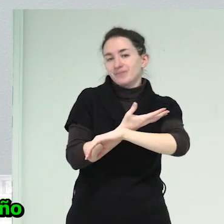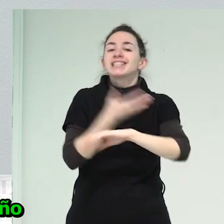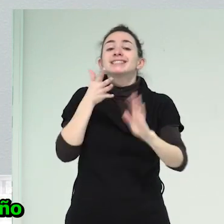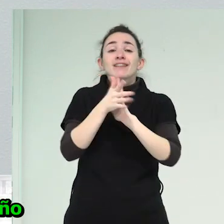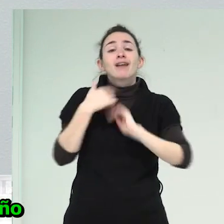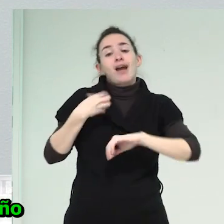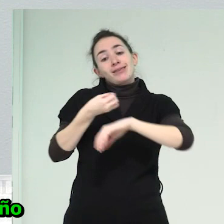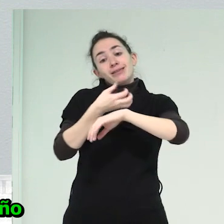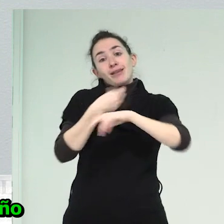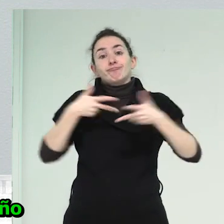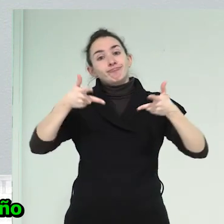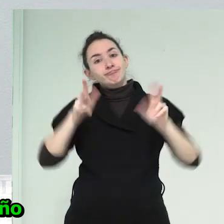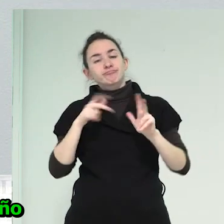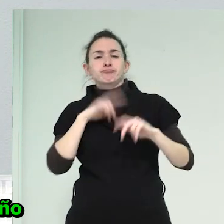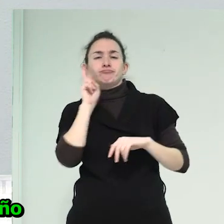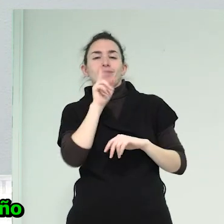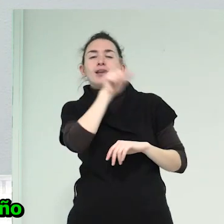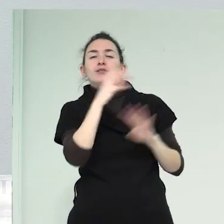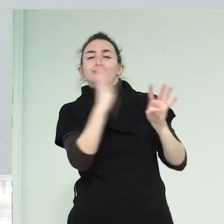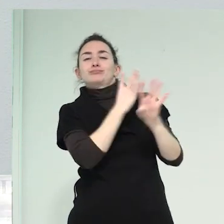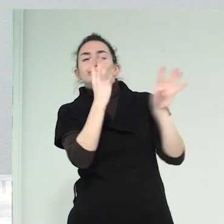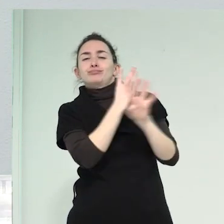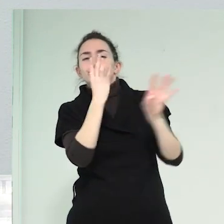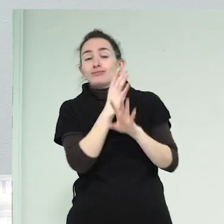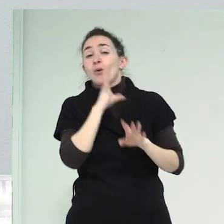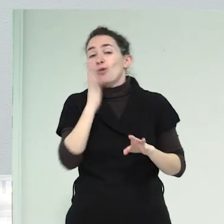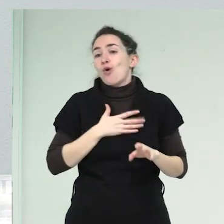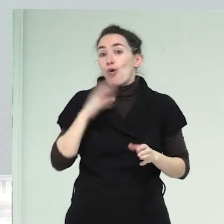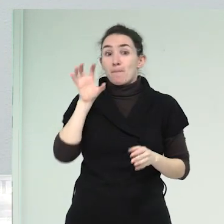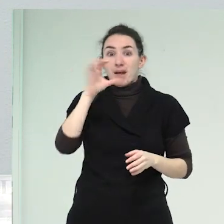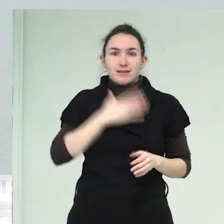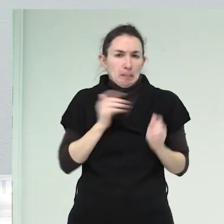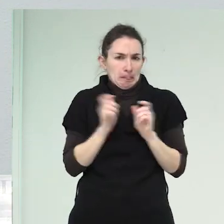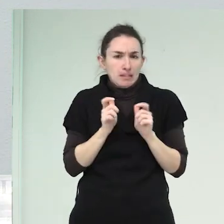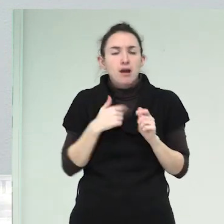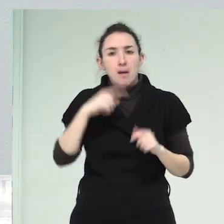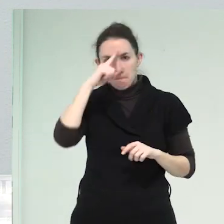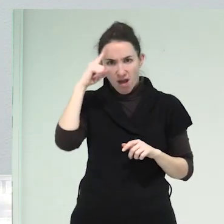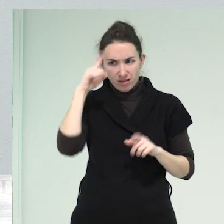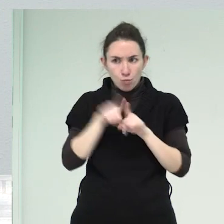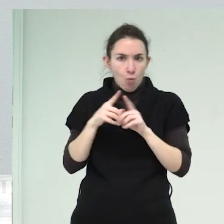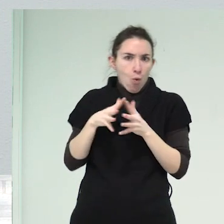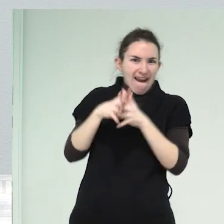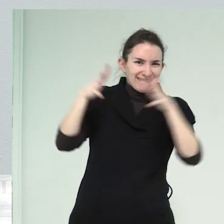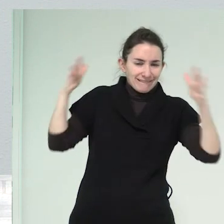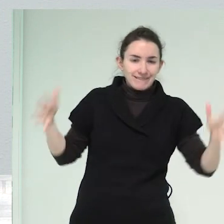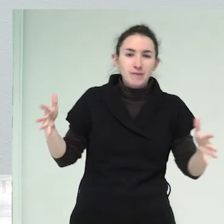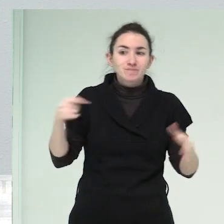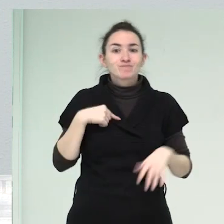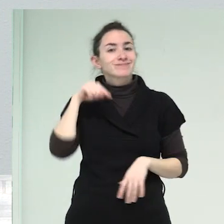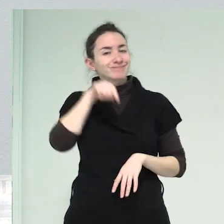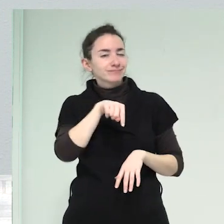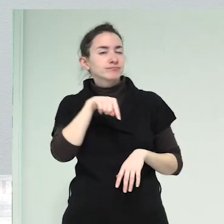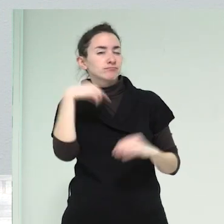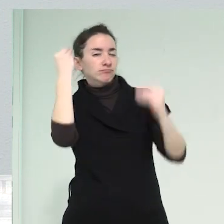ver tantísima gente, porque vengo también de un país muy pequeñito y que para mí Madrid se me vuelve muy enorme. Desde ahí es donde hablo,